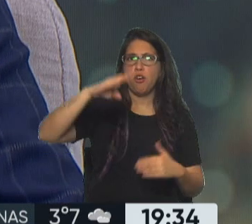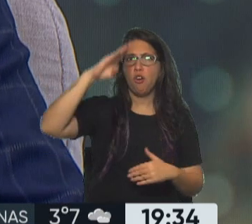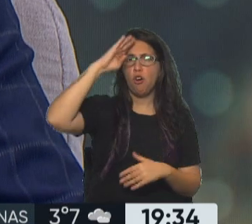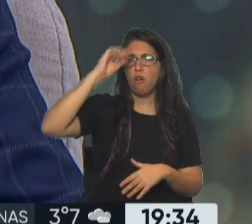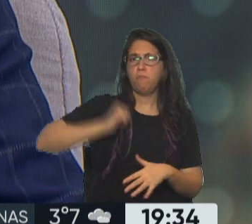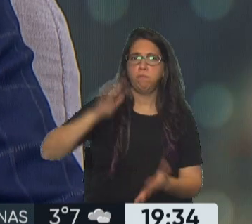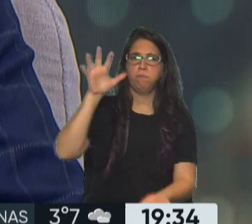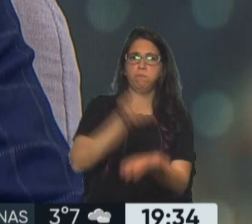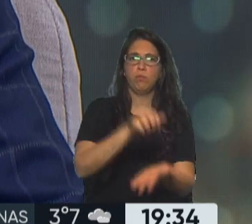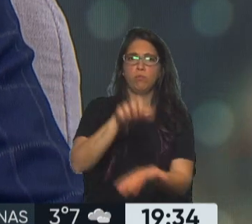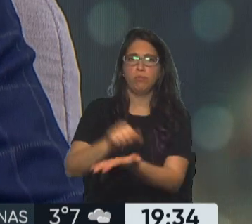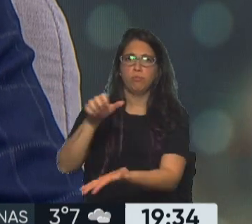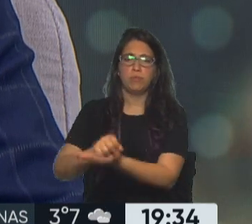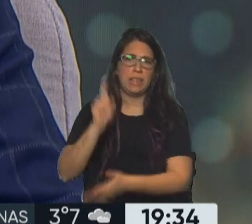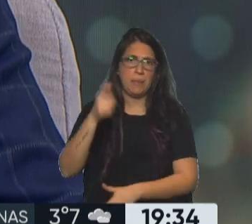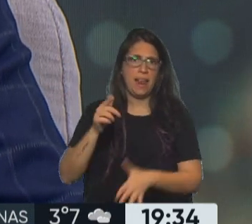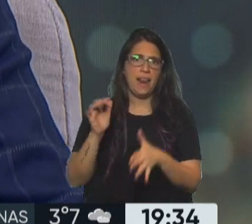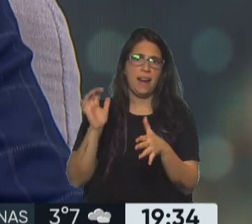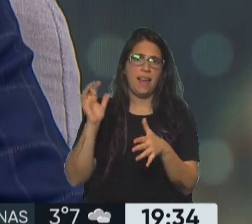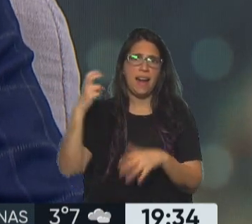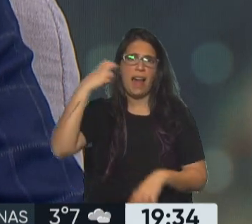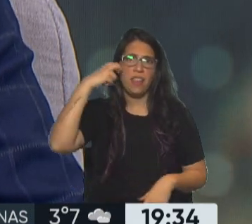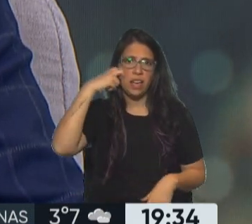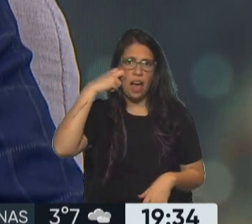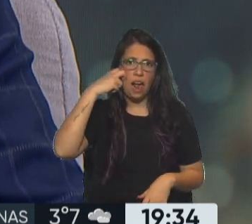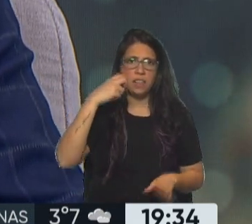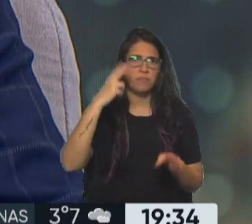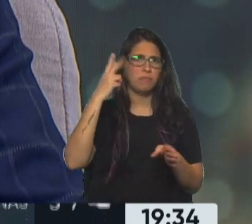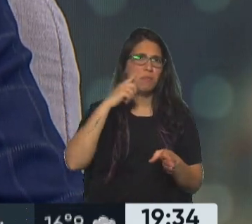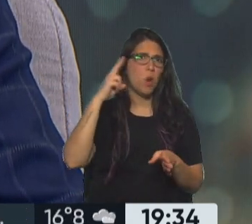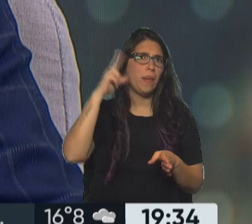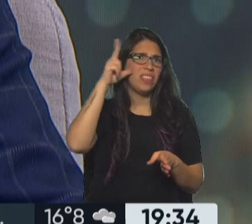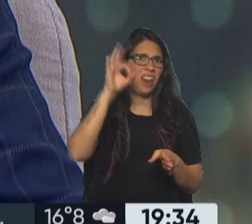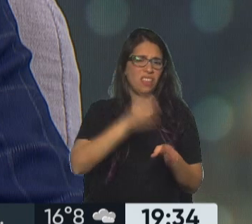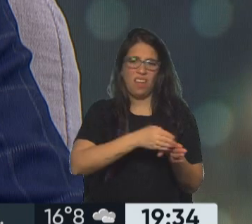la proscripción del radicalismo. El radicalismo estuvo casi toda la década del 30 proscripto.